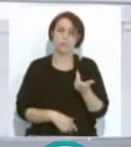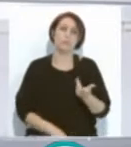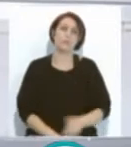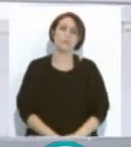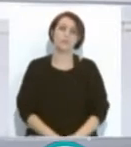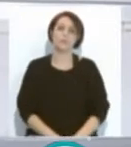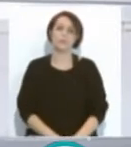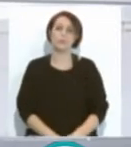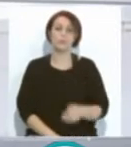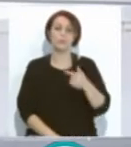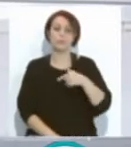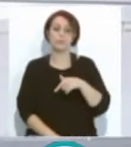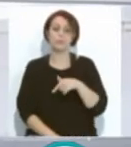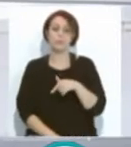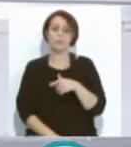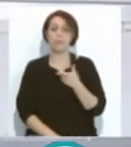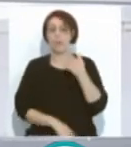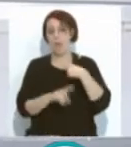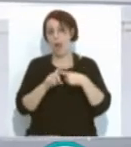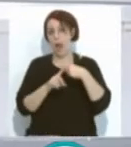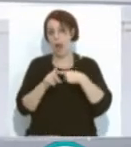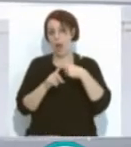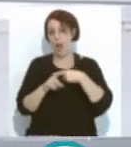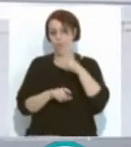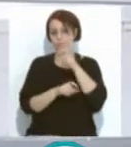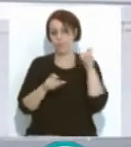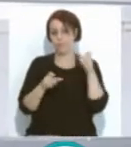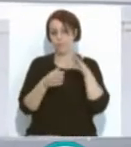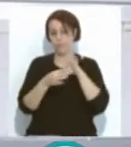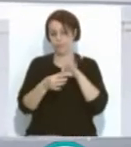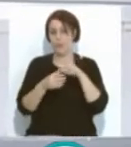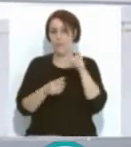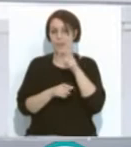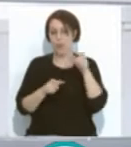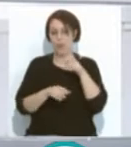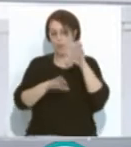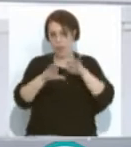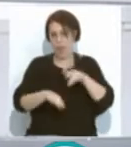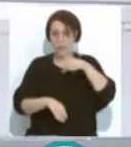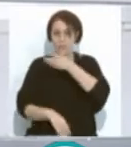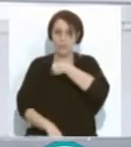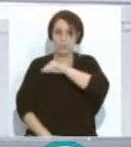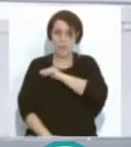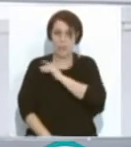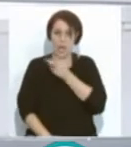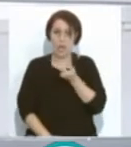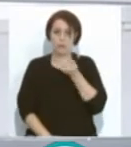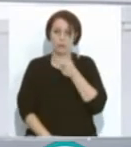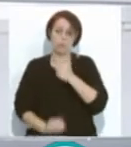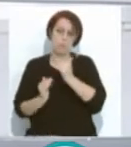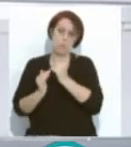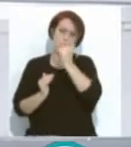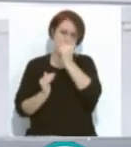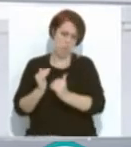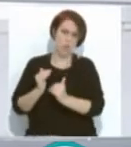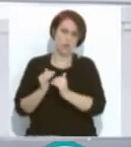caso, a nivel de público o de afición en España, tiene bastante menos.